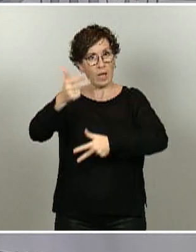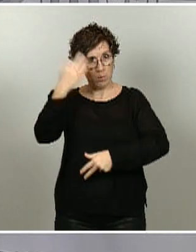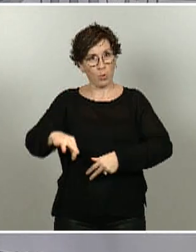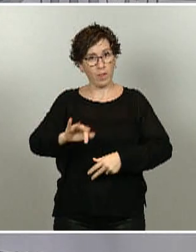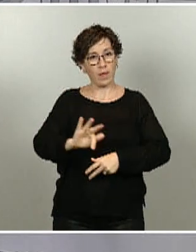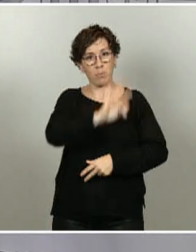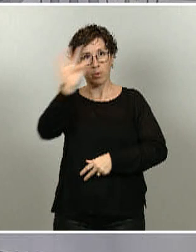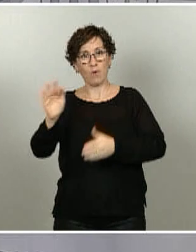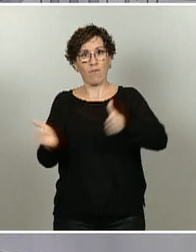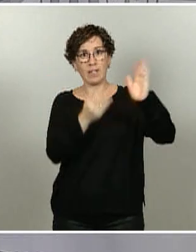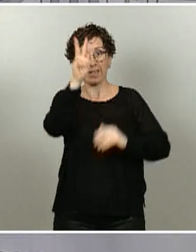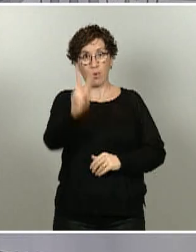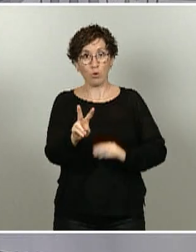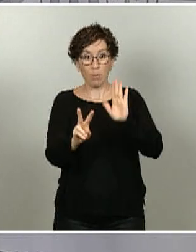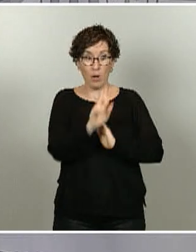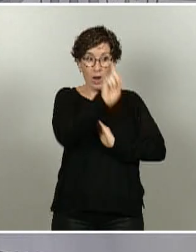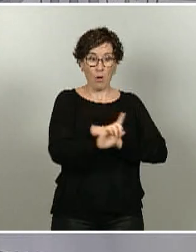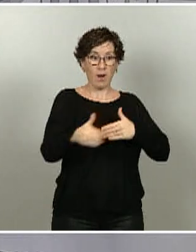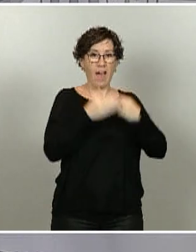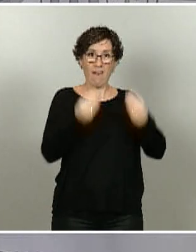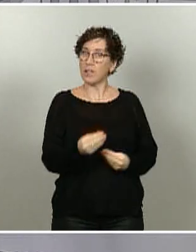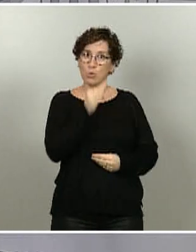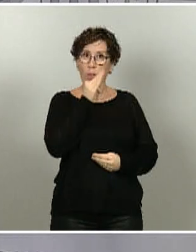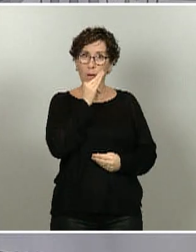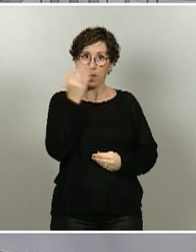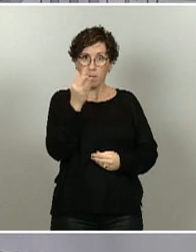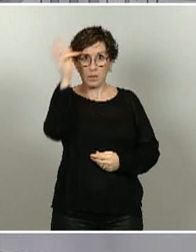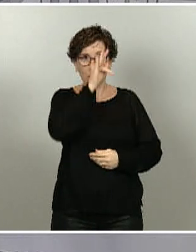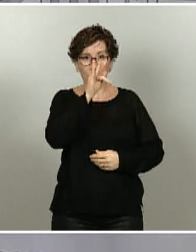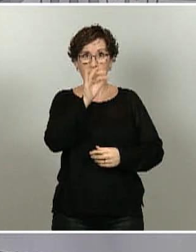la una por completo? ¿No hay que esperar 15 días entre una y otra?